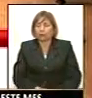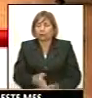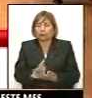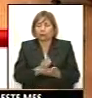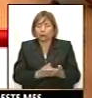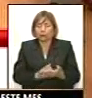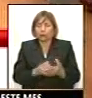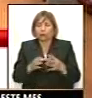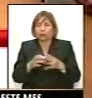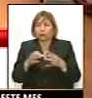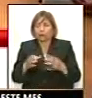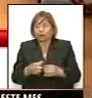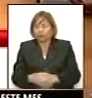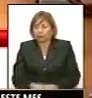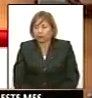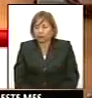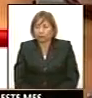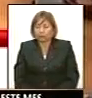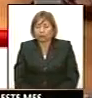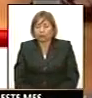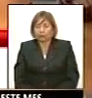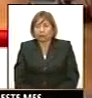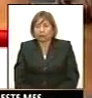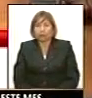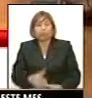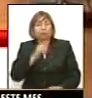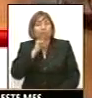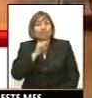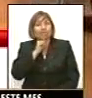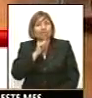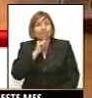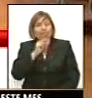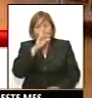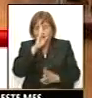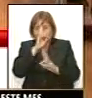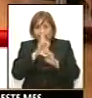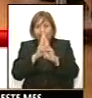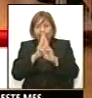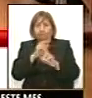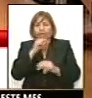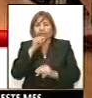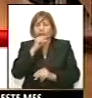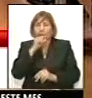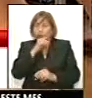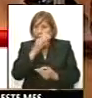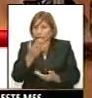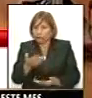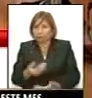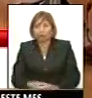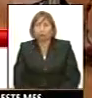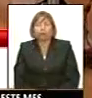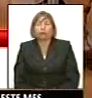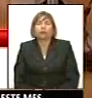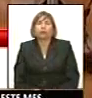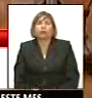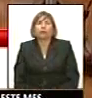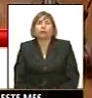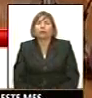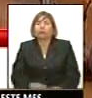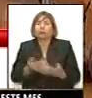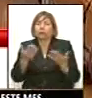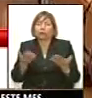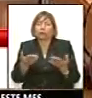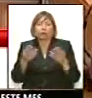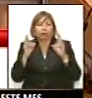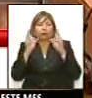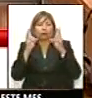de un drama que tenemos en el país, que es la falta de respeto a las mujeres en general, ¿no? Pero este tema tiene que